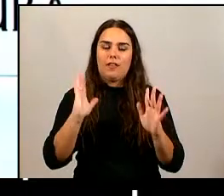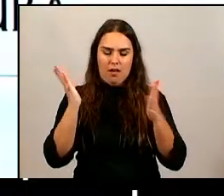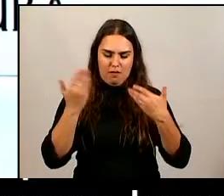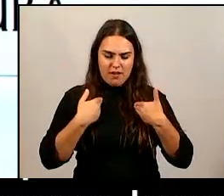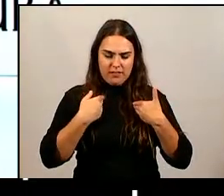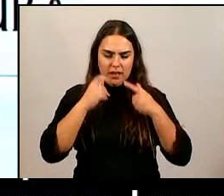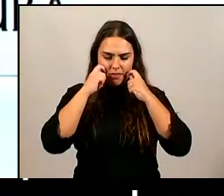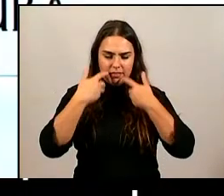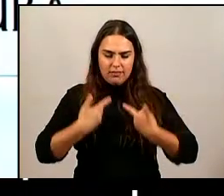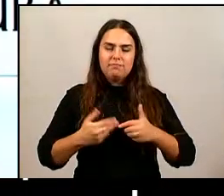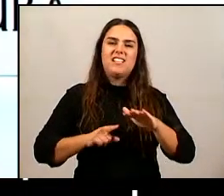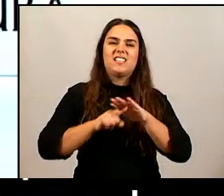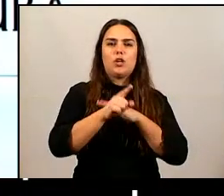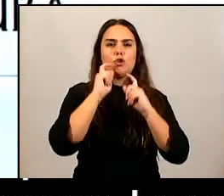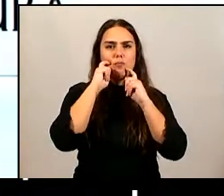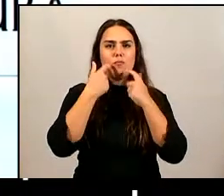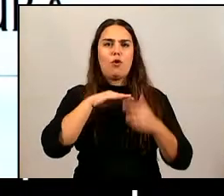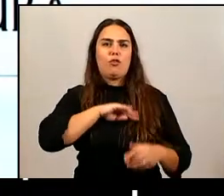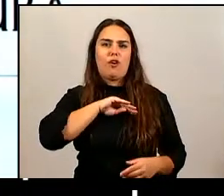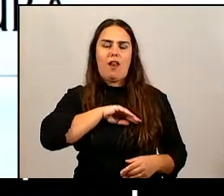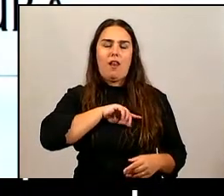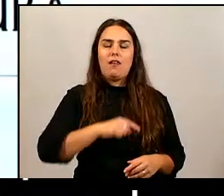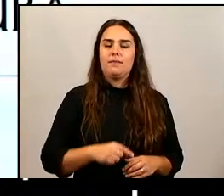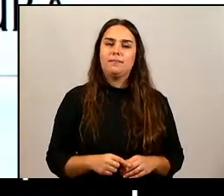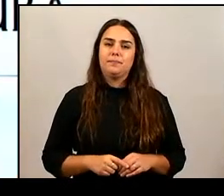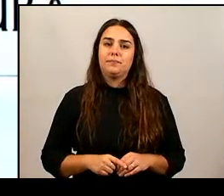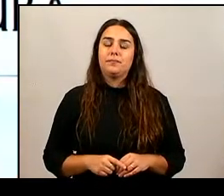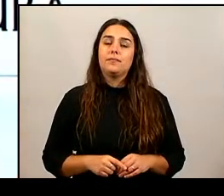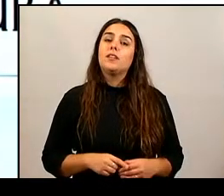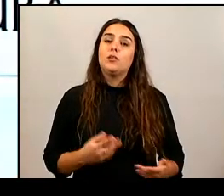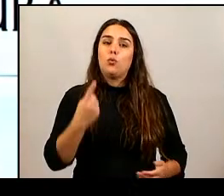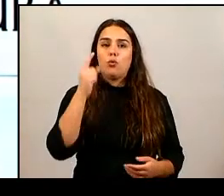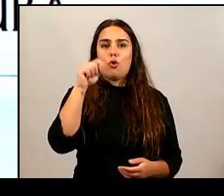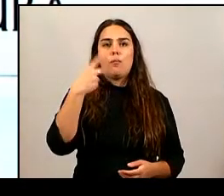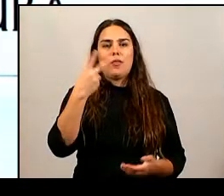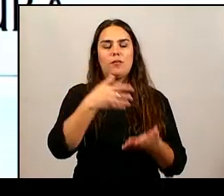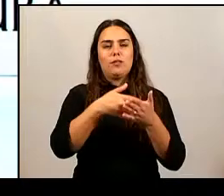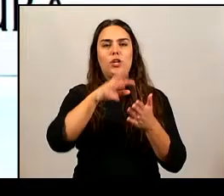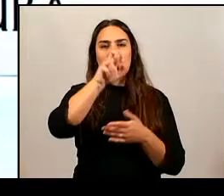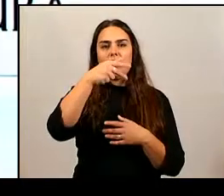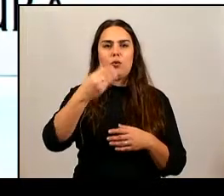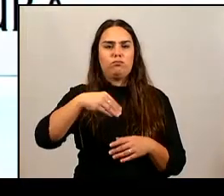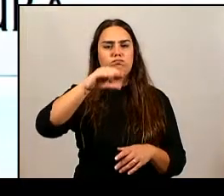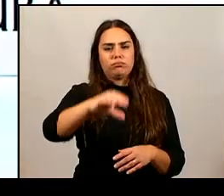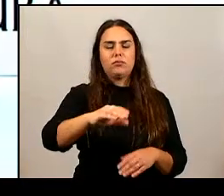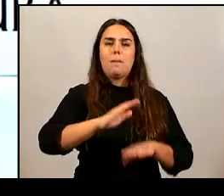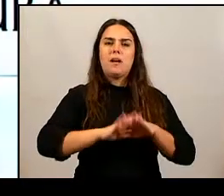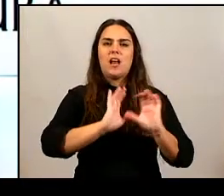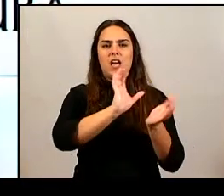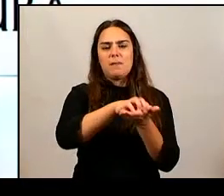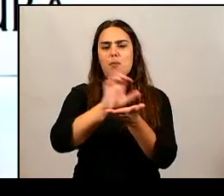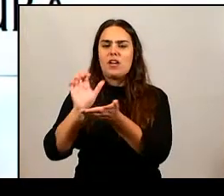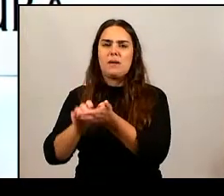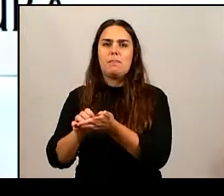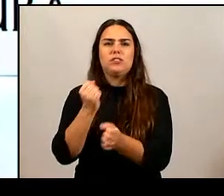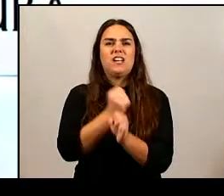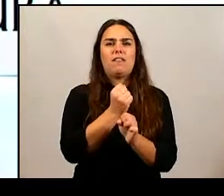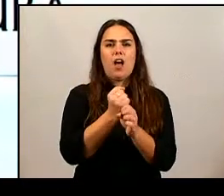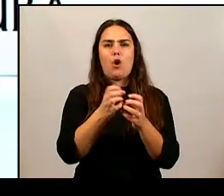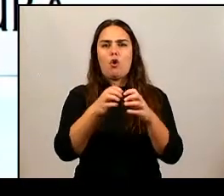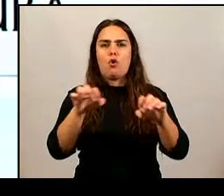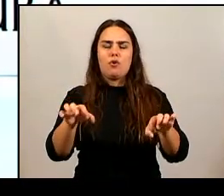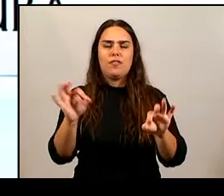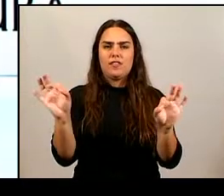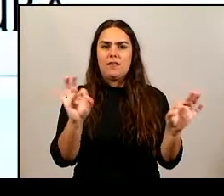desarrollo emocional. Invertiremos 1,2 millones de euros para crear 2 equipos multidisciplinares,